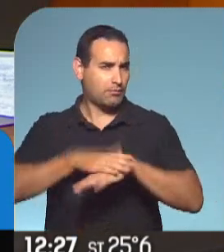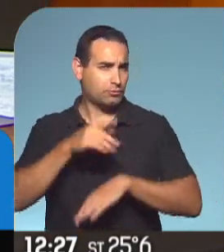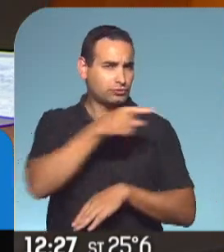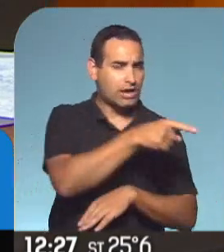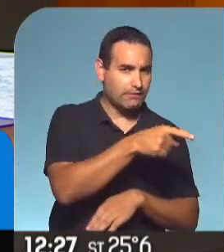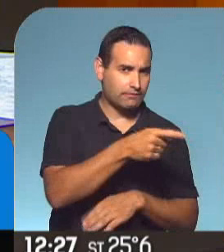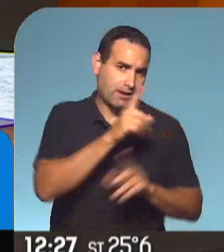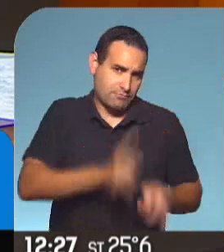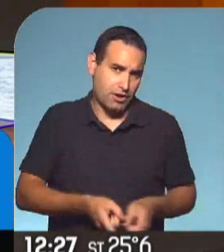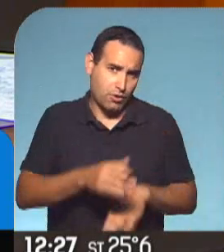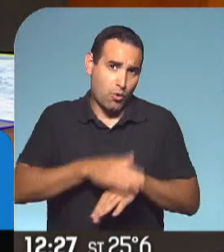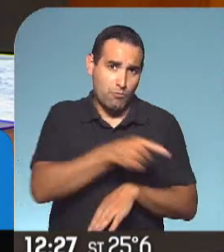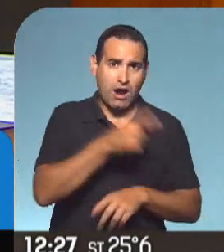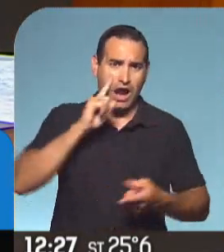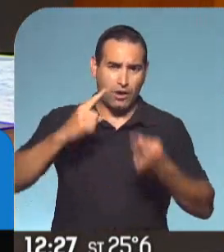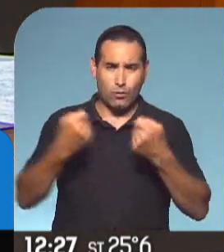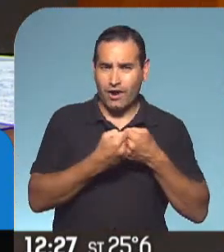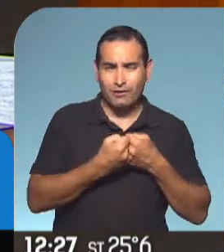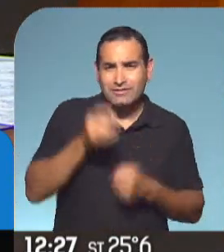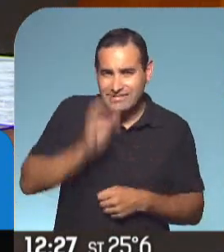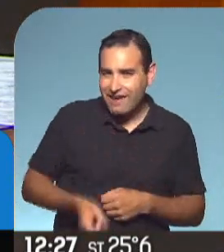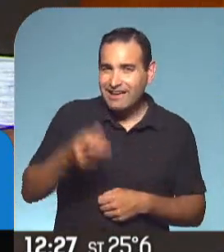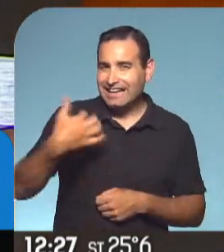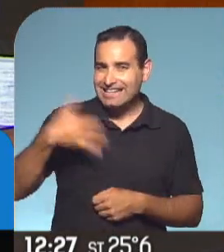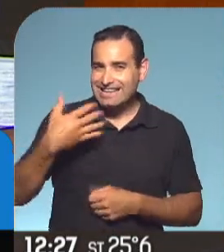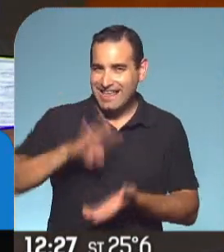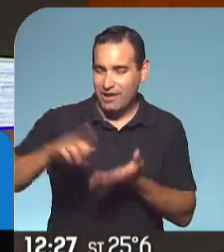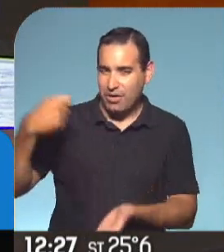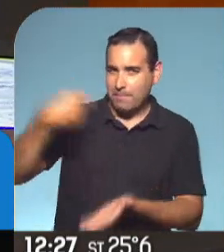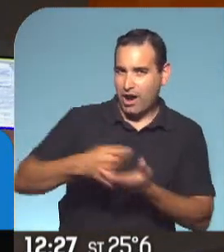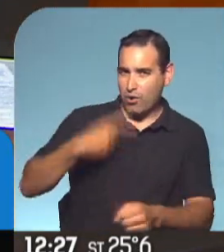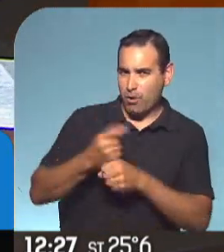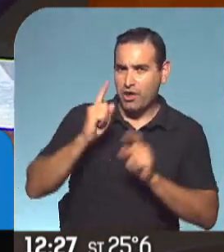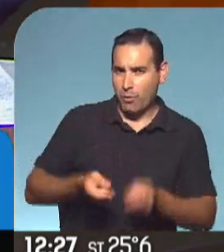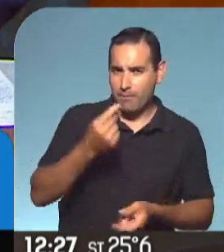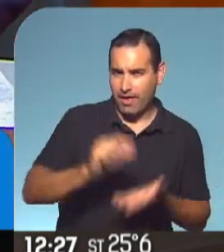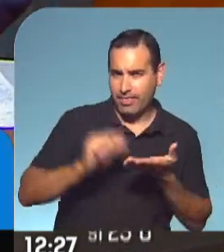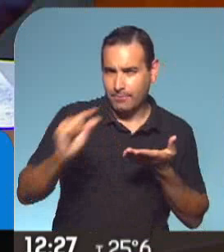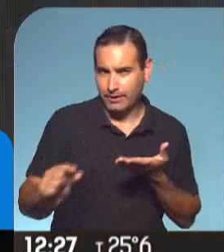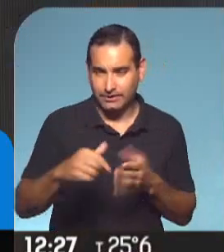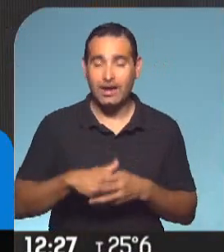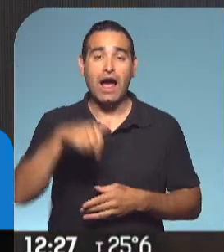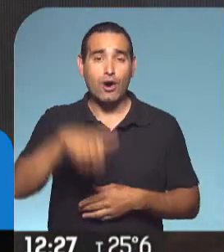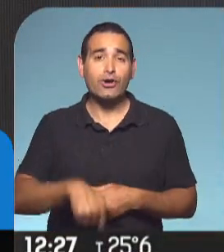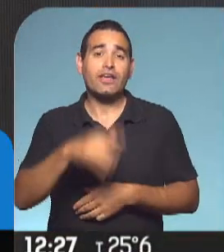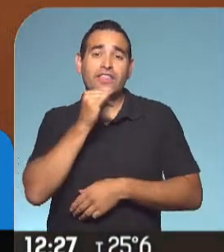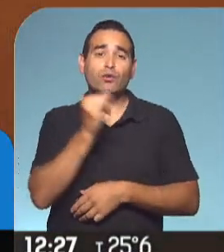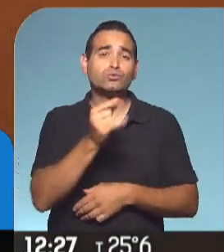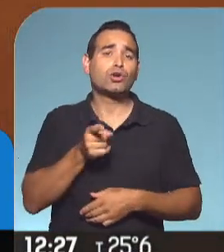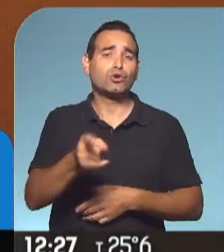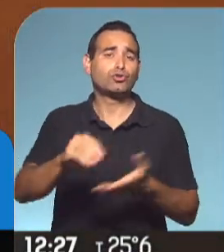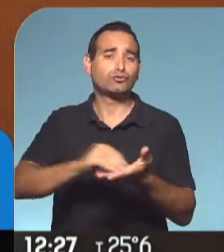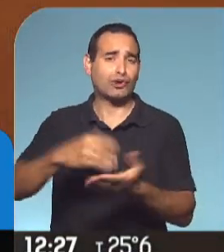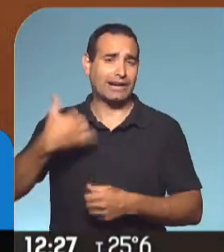también en hacer un acuerdo que a todas luces era incumplible. En este caso, la denuncia es sobre los funcionarios Sobre argentinos, los no funcionarios sobre el... argentinos y el